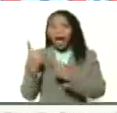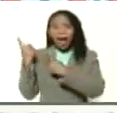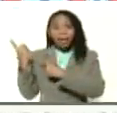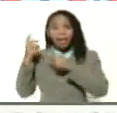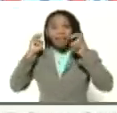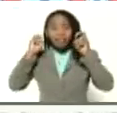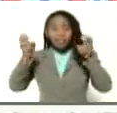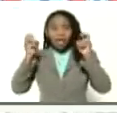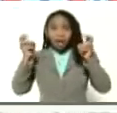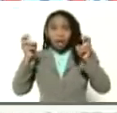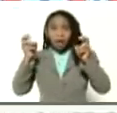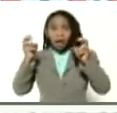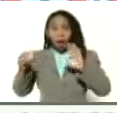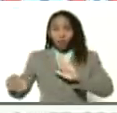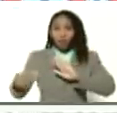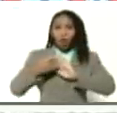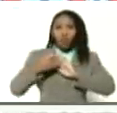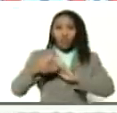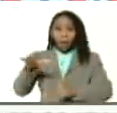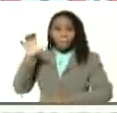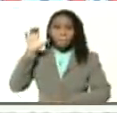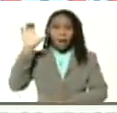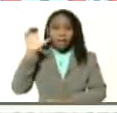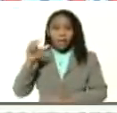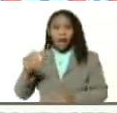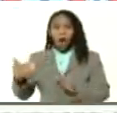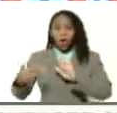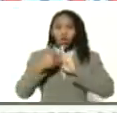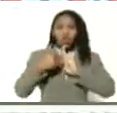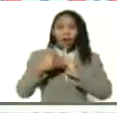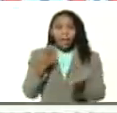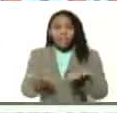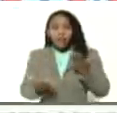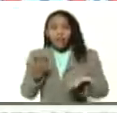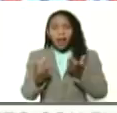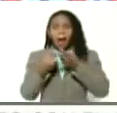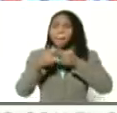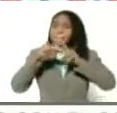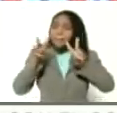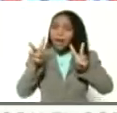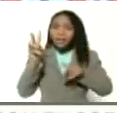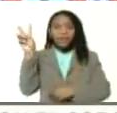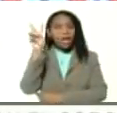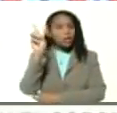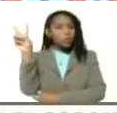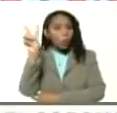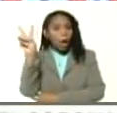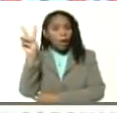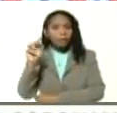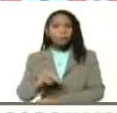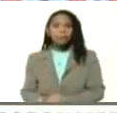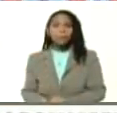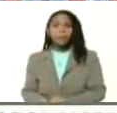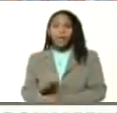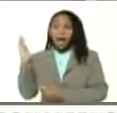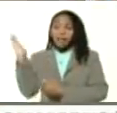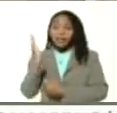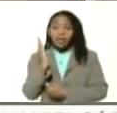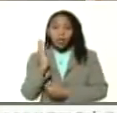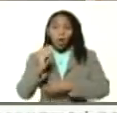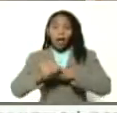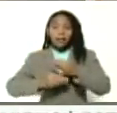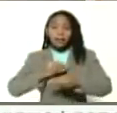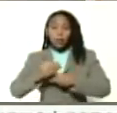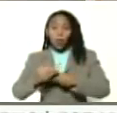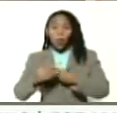inédito contra la patria, contra la estabilidad, contra la paz de Venezuela, se ha venido cometiendo uno